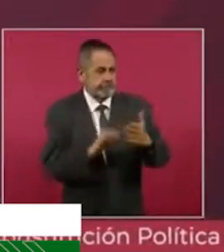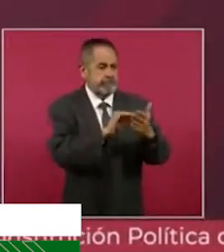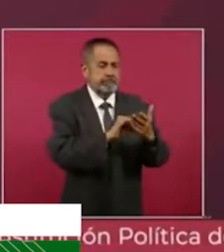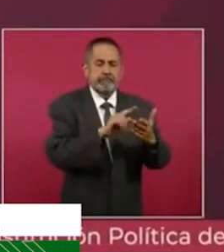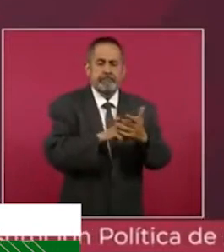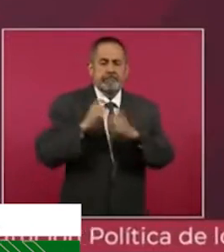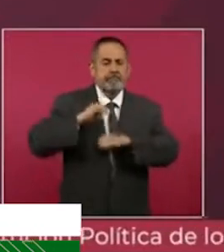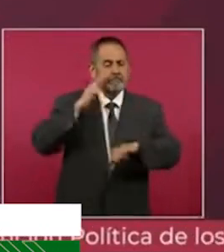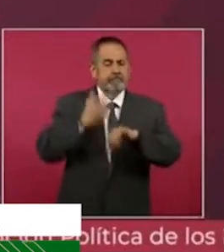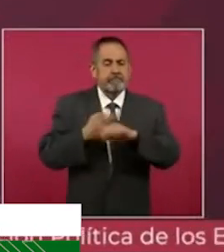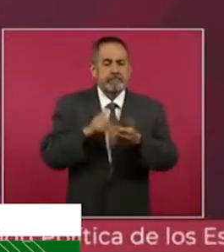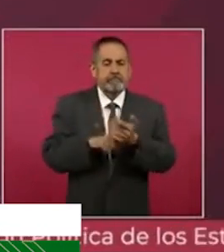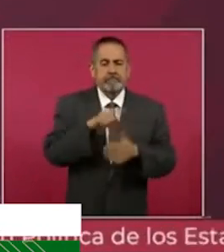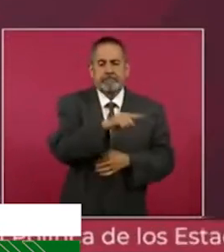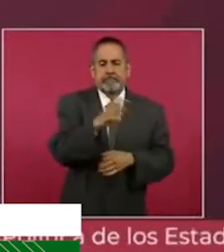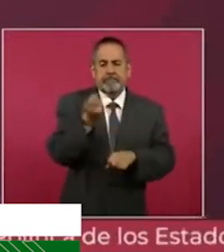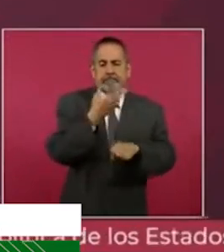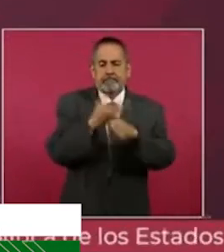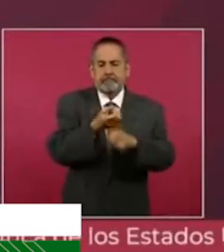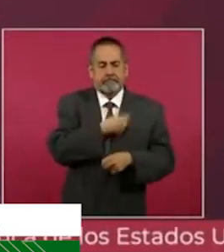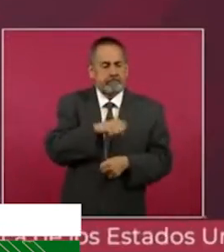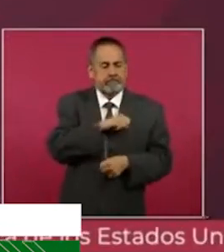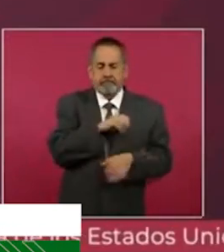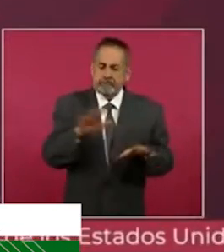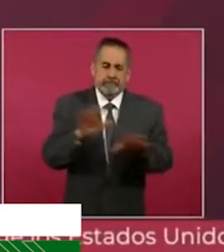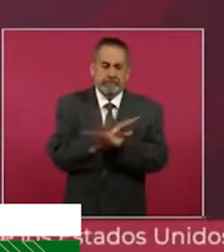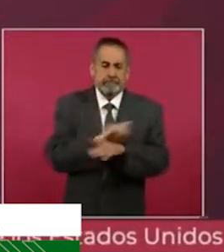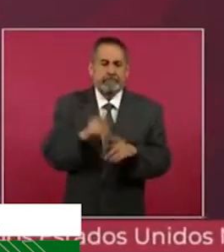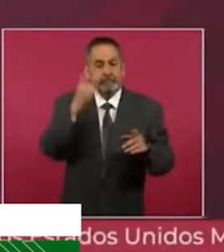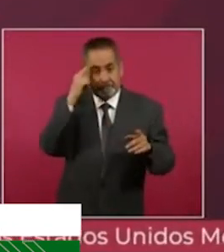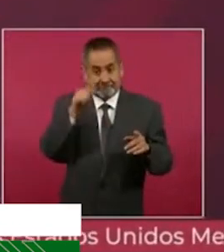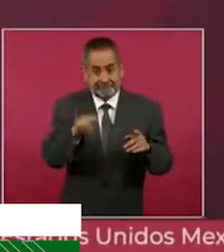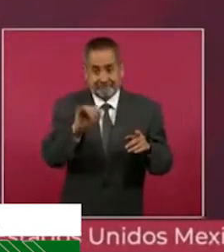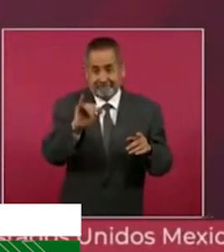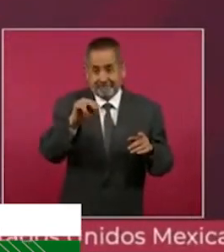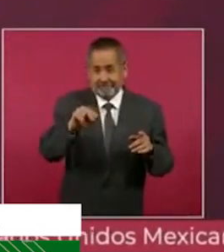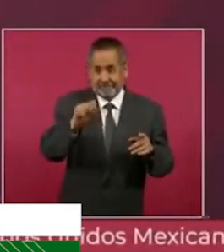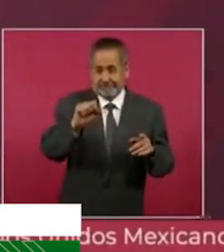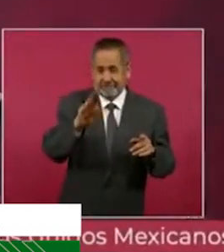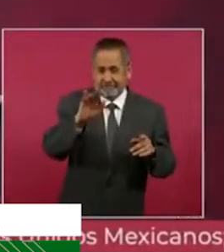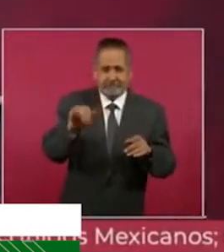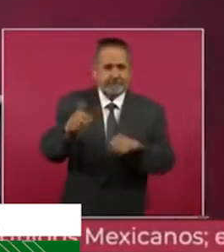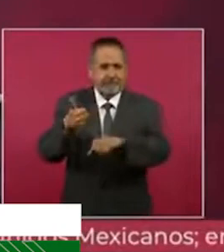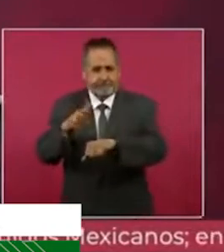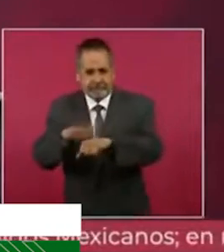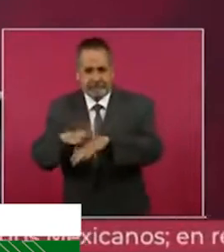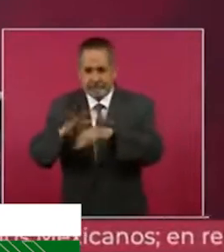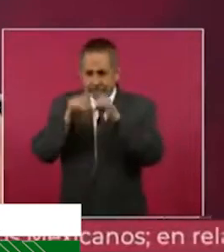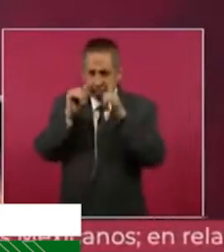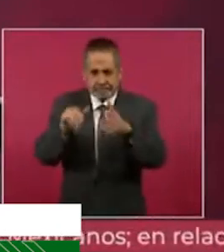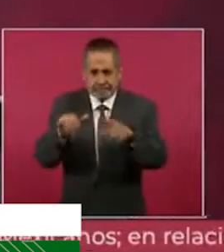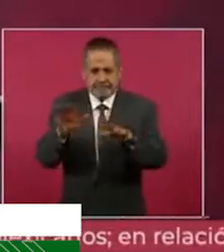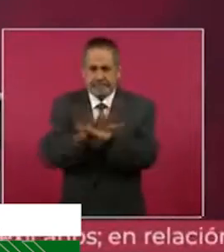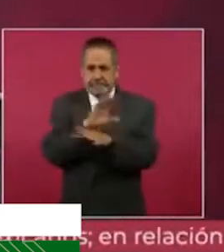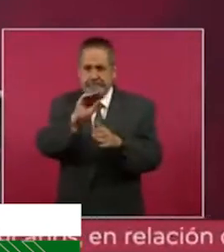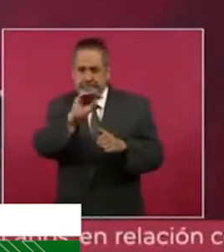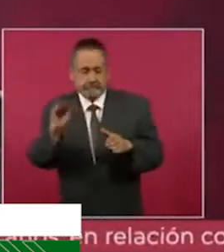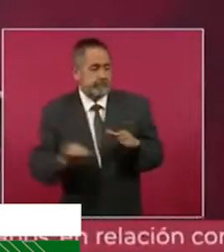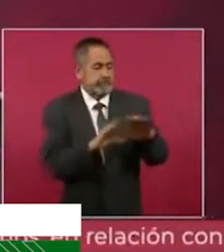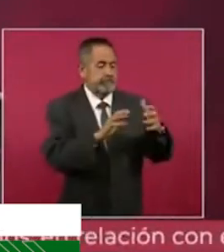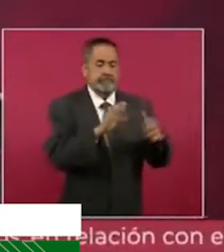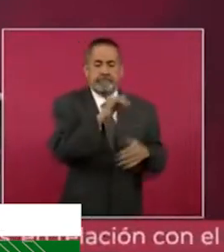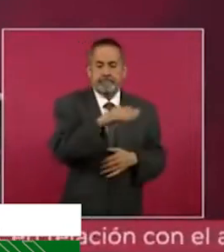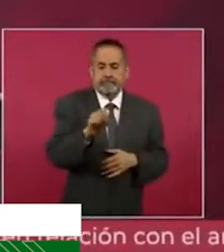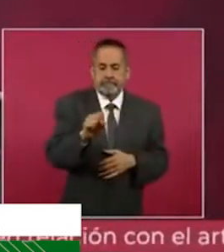Secretaría de Salud del Gobierno Federal para que la parte operativa y de atención médica se consolide